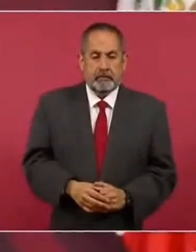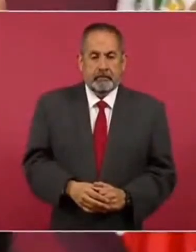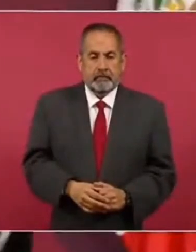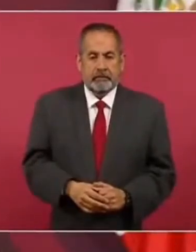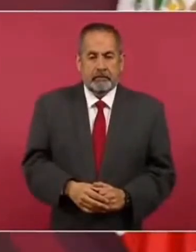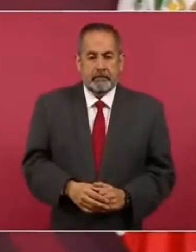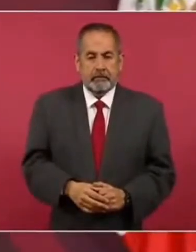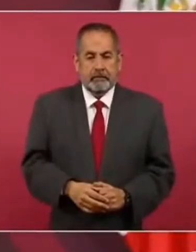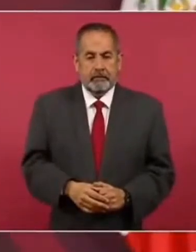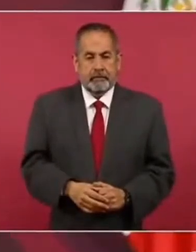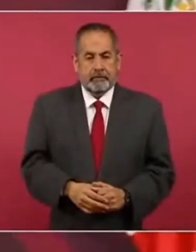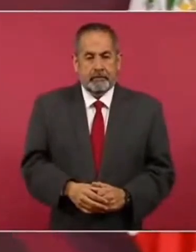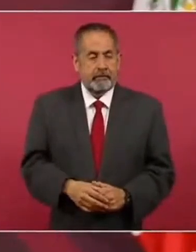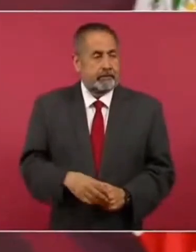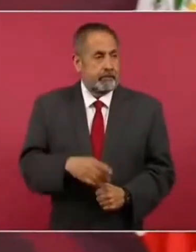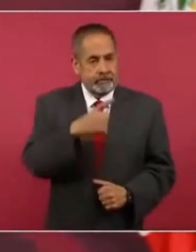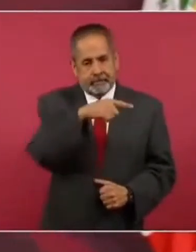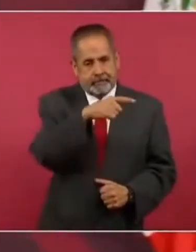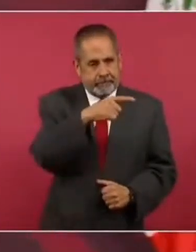no se les vea